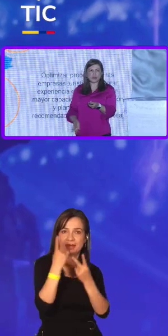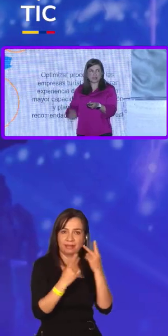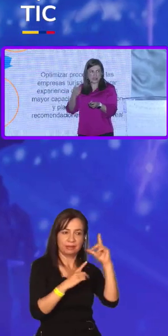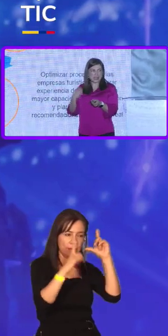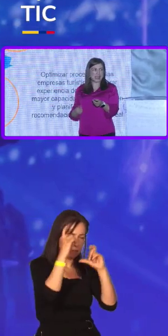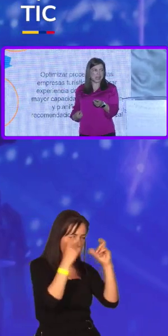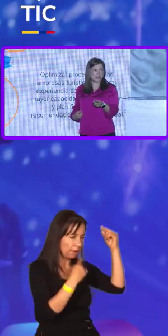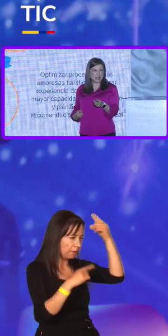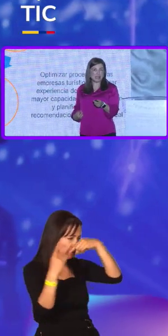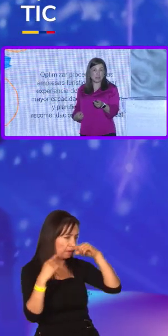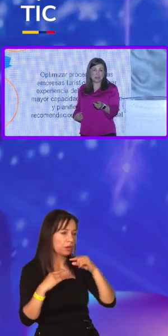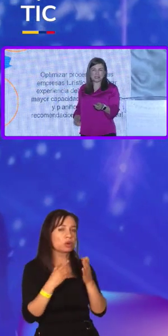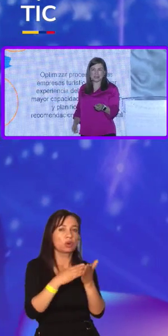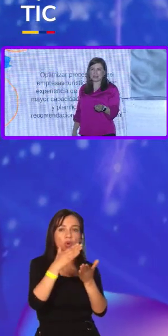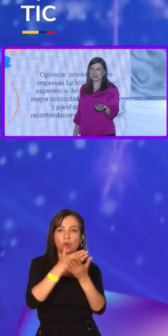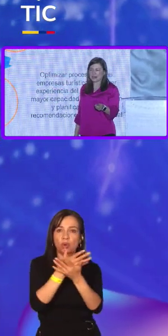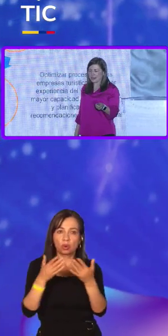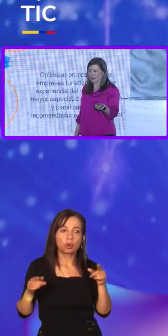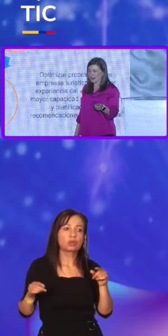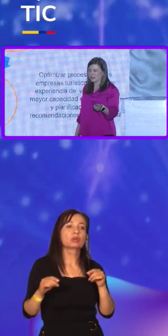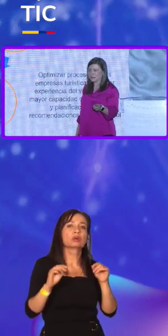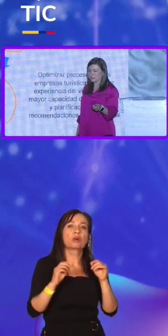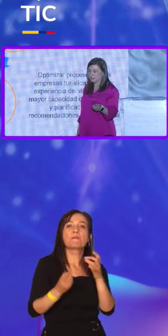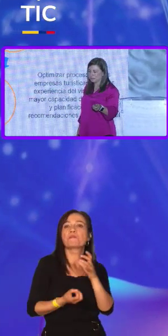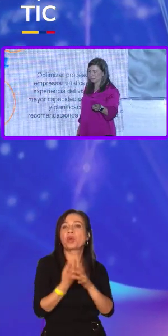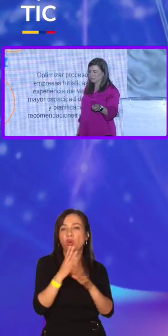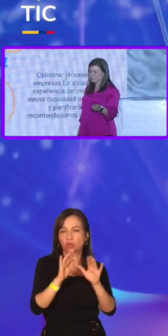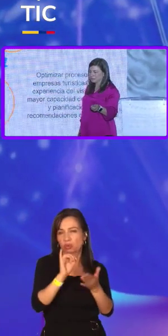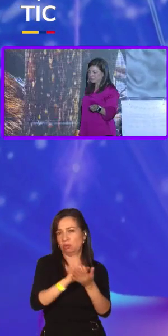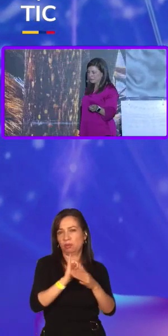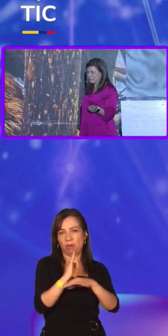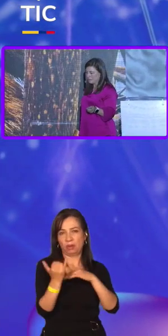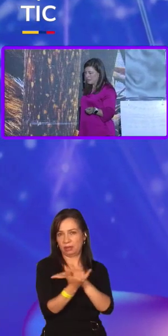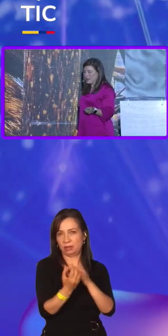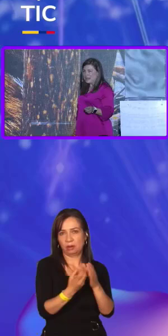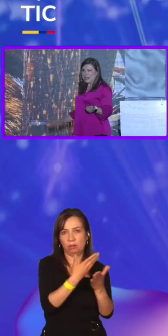desde el inicio con productos producidos en las mismas Islas Canarias.